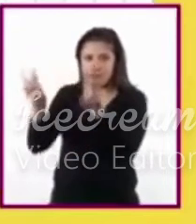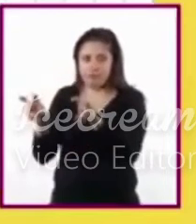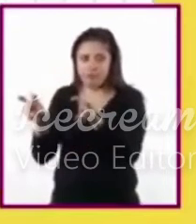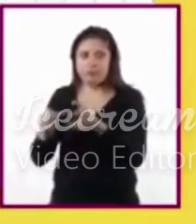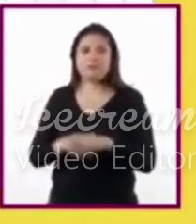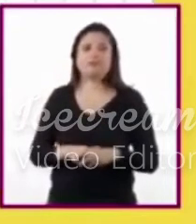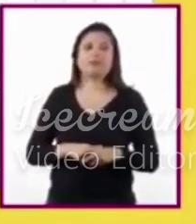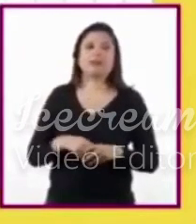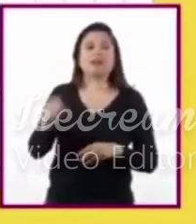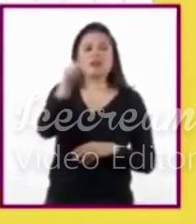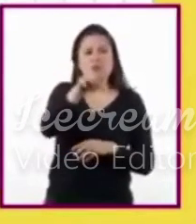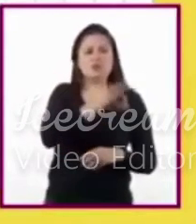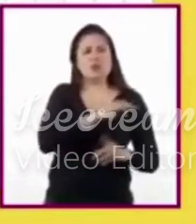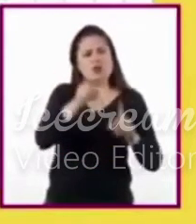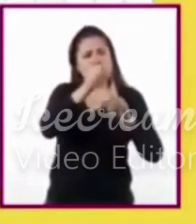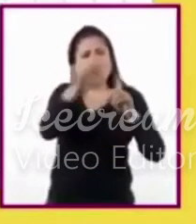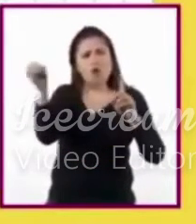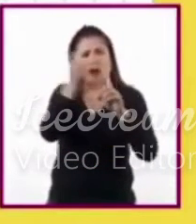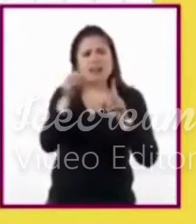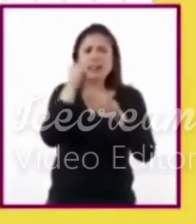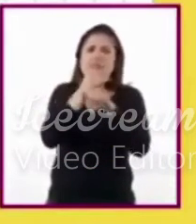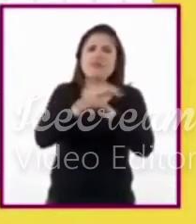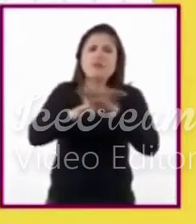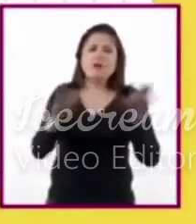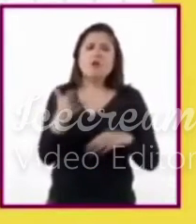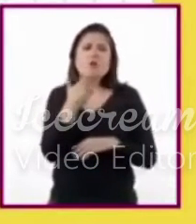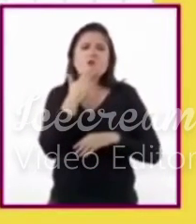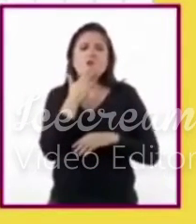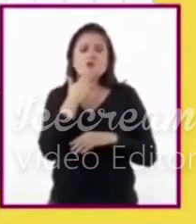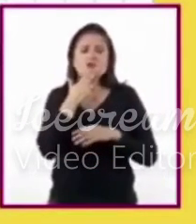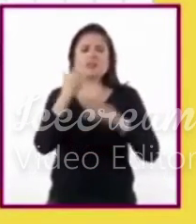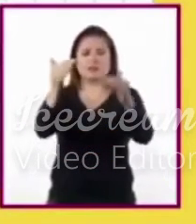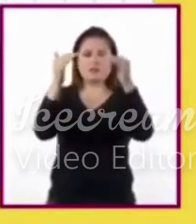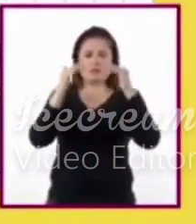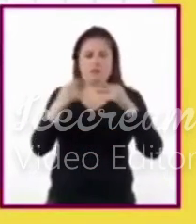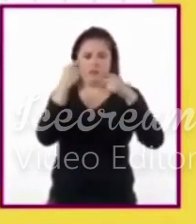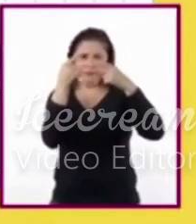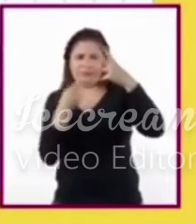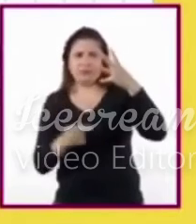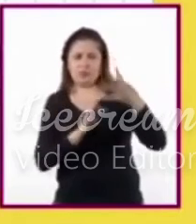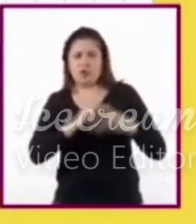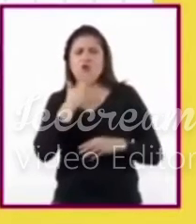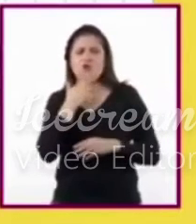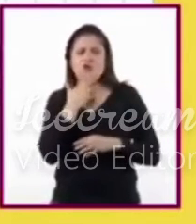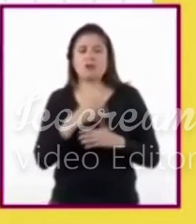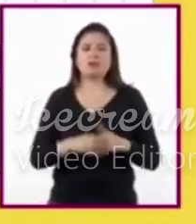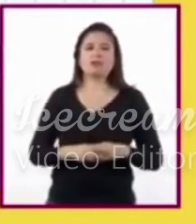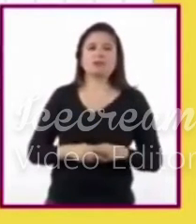Se puede organizar la información del resumen utilizando los siguientes elementos.